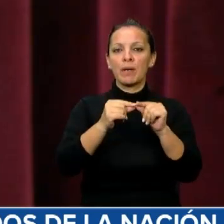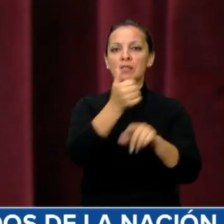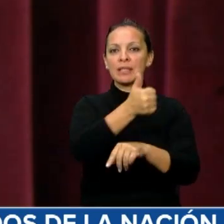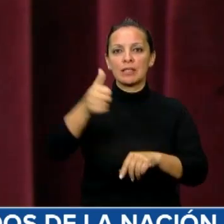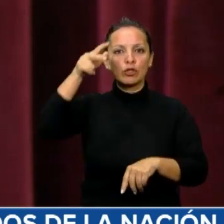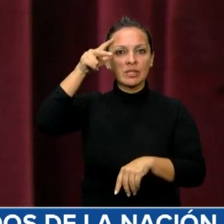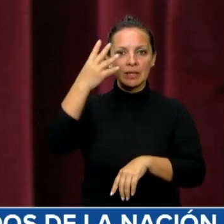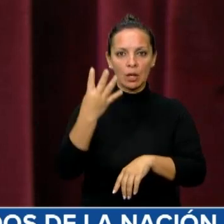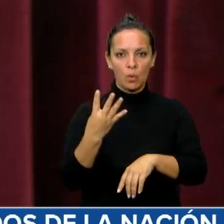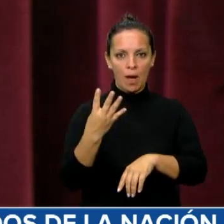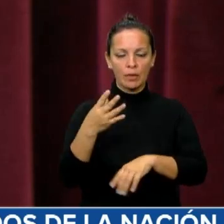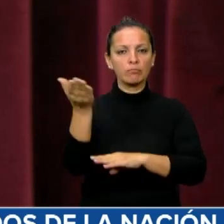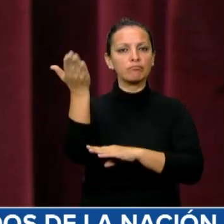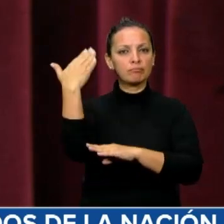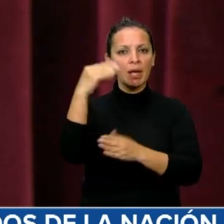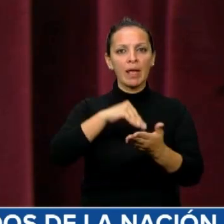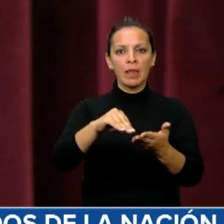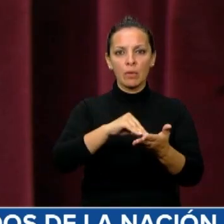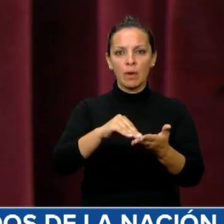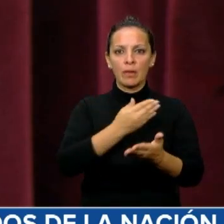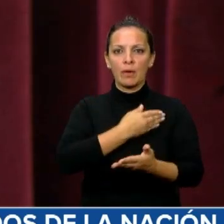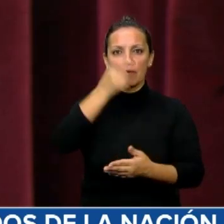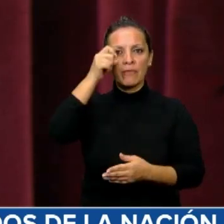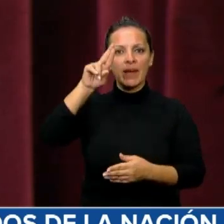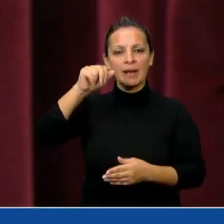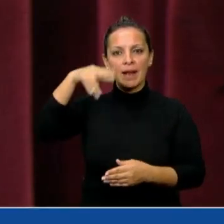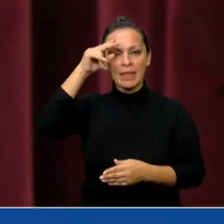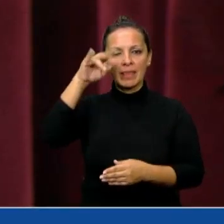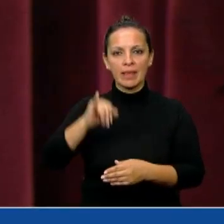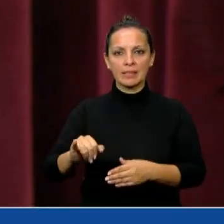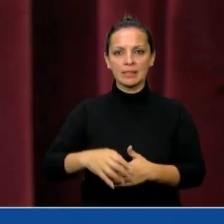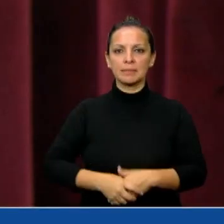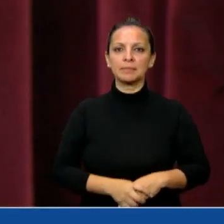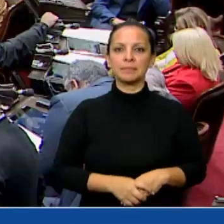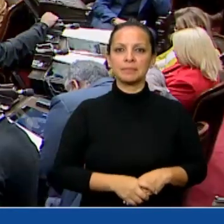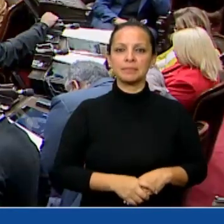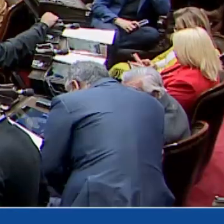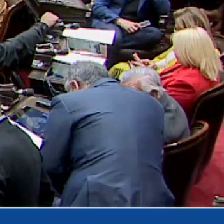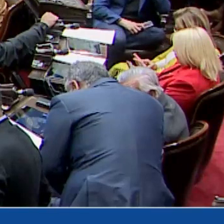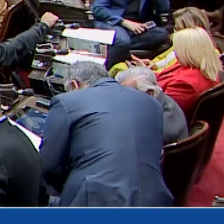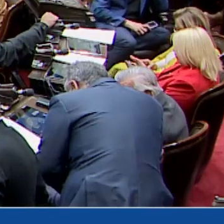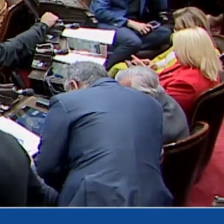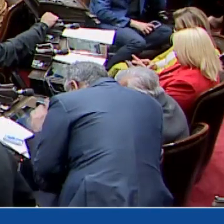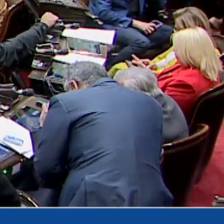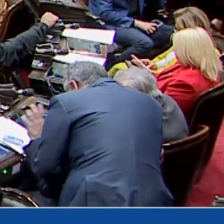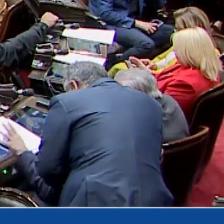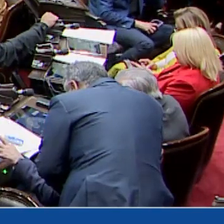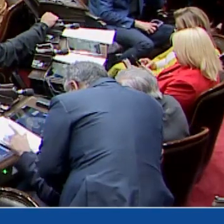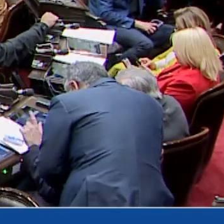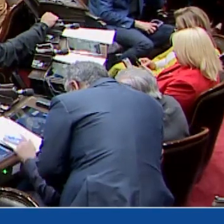684. Tiene la palabra el diputado Eduardo Fernández. Gracias, presidenta.